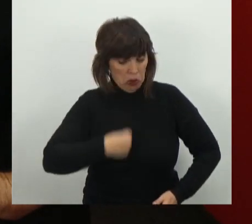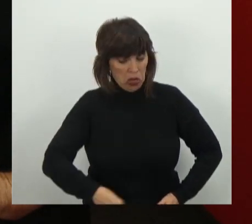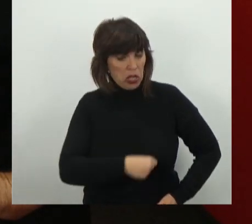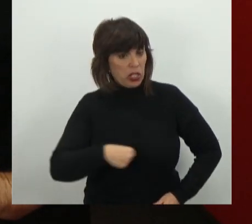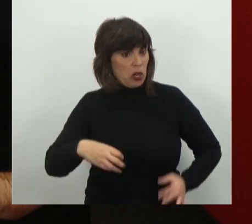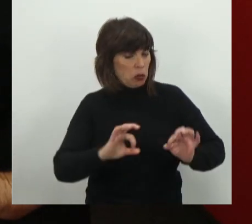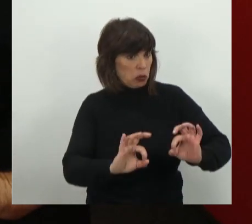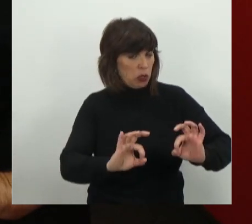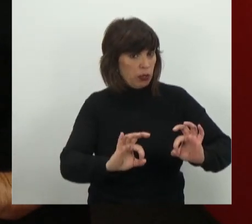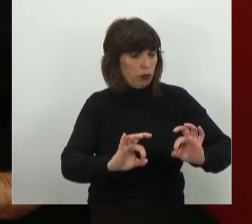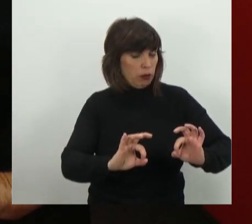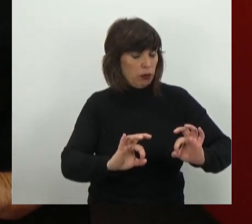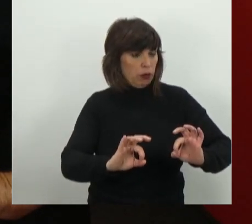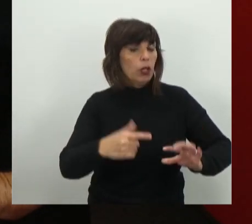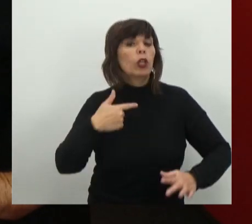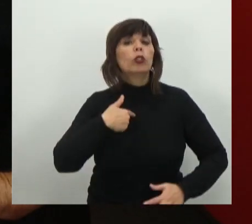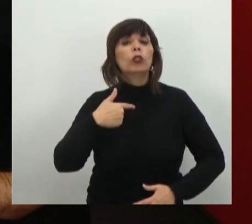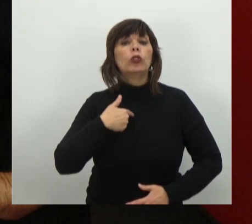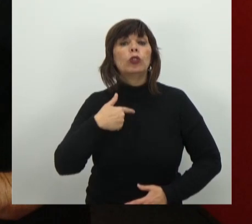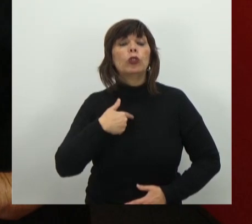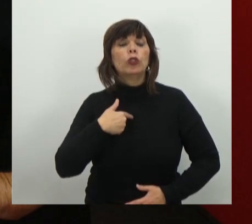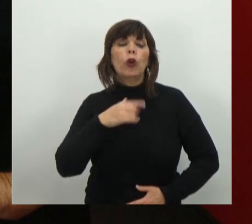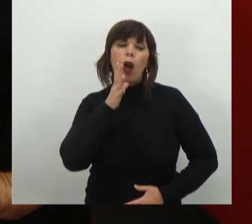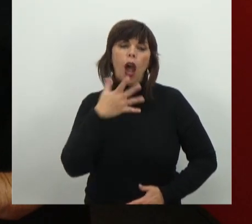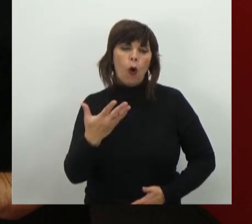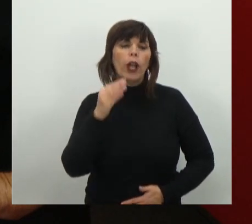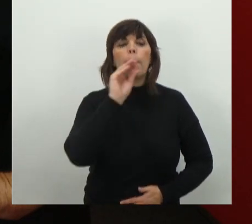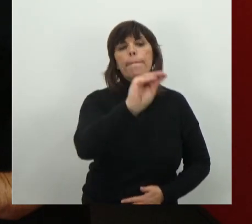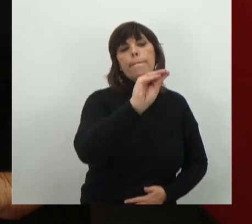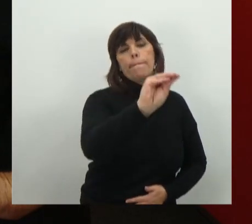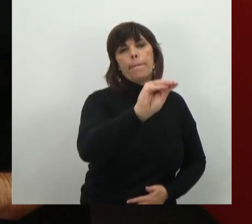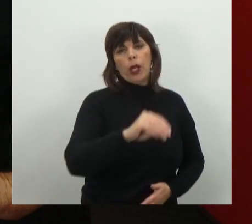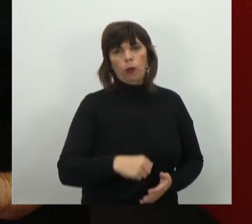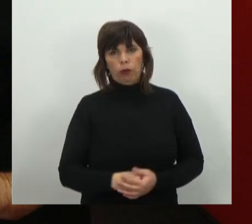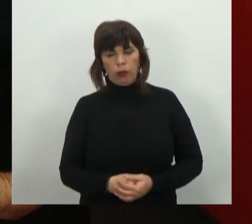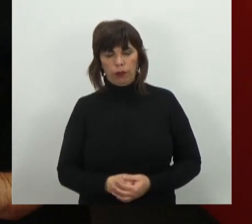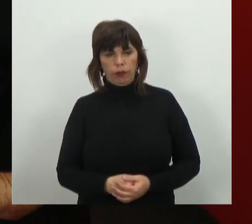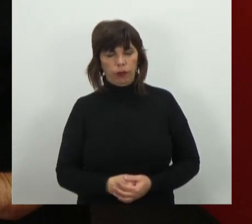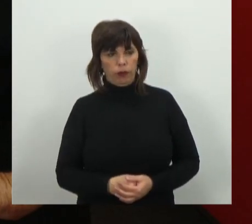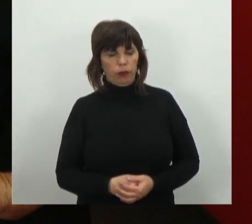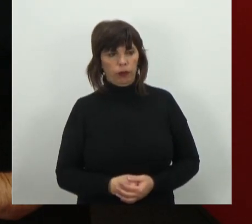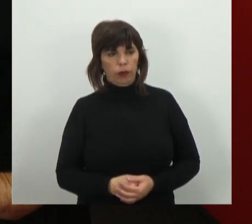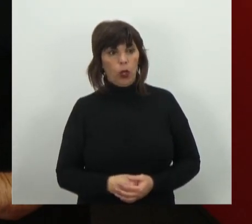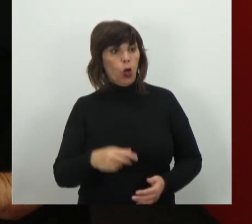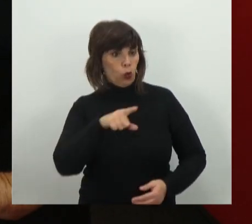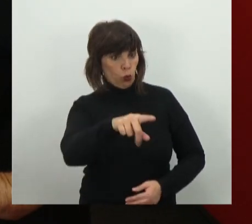cristiana, déjame preguntarte con la mano al corazón. Solo contéstate para ti mismo.